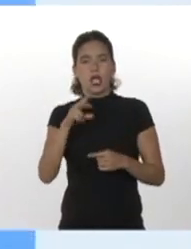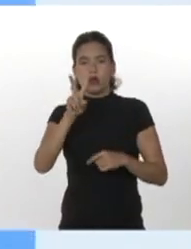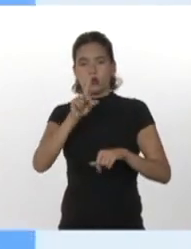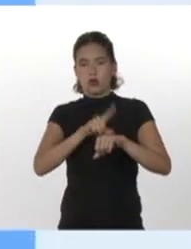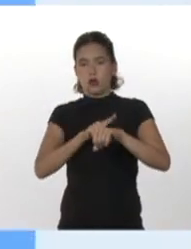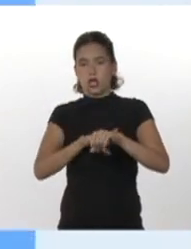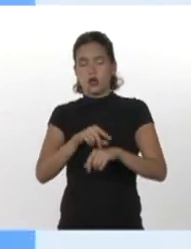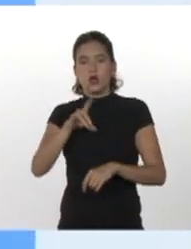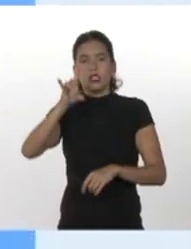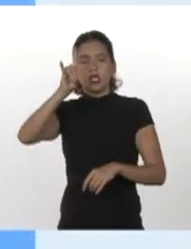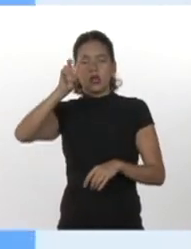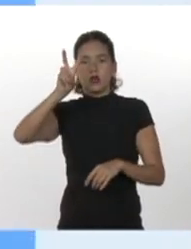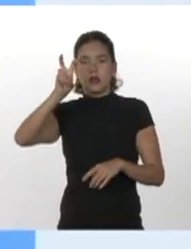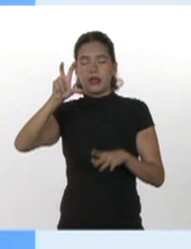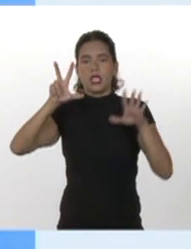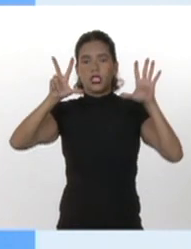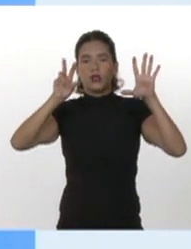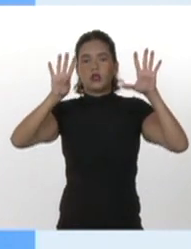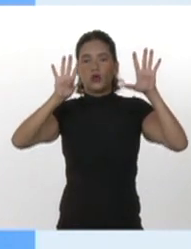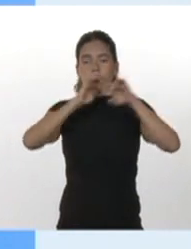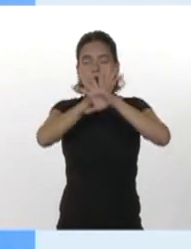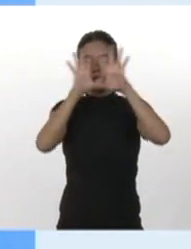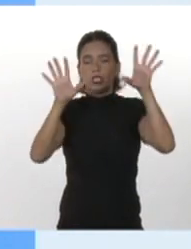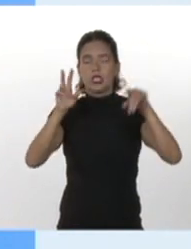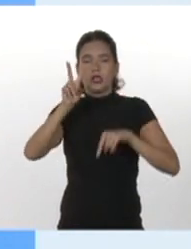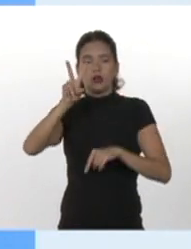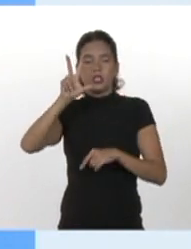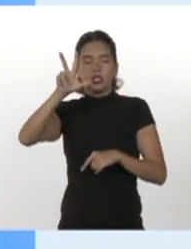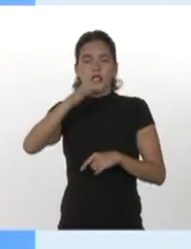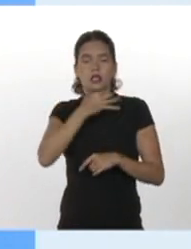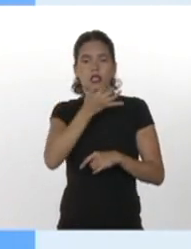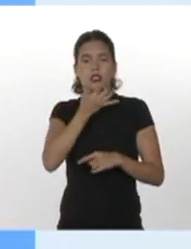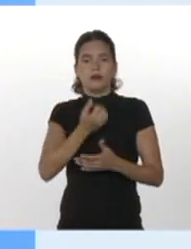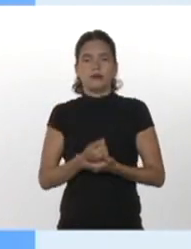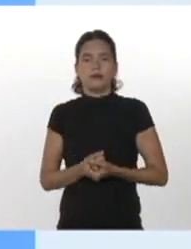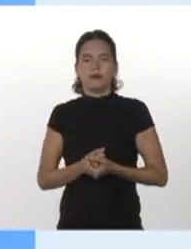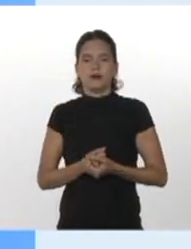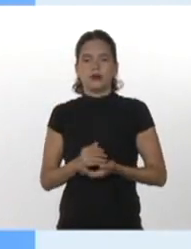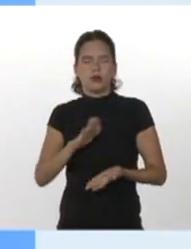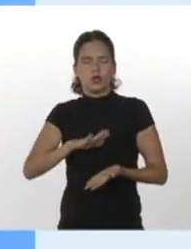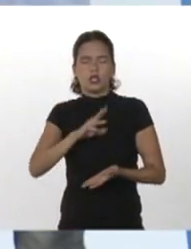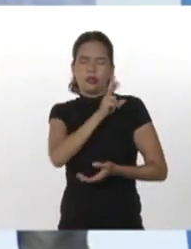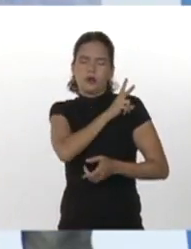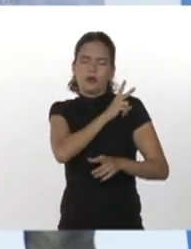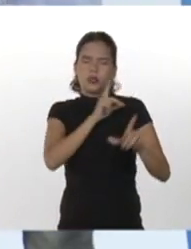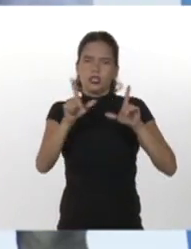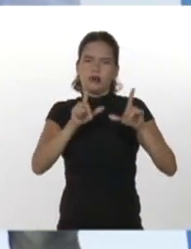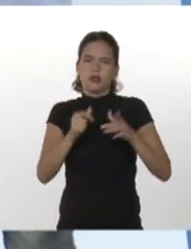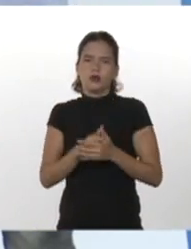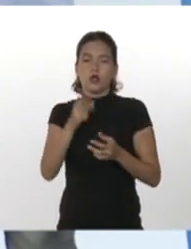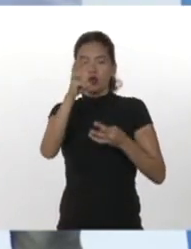dos horarios, de lunes a viernes de 8 a 9 de la mañana y de 2 a 3 de la tarde. ¿Por dónde? Por tu